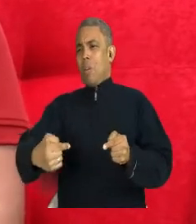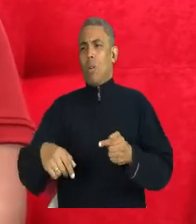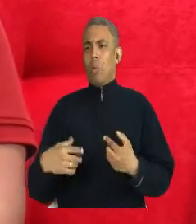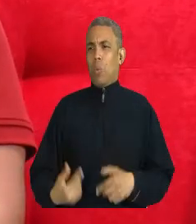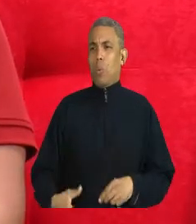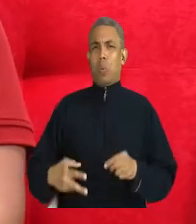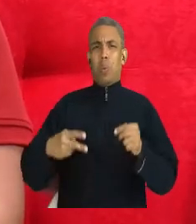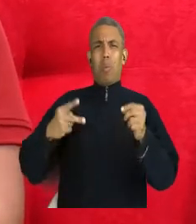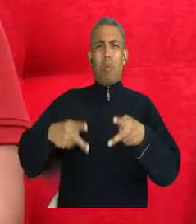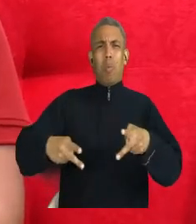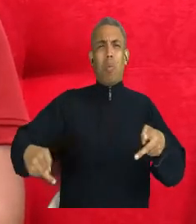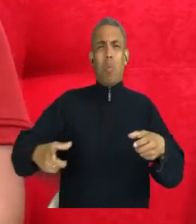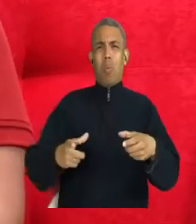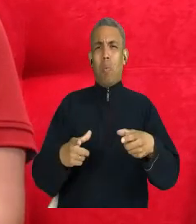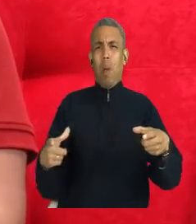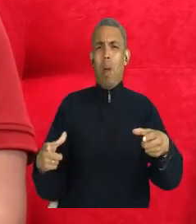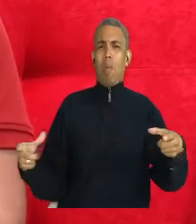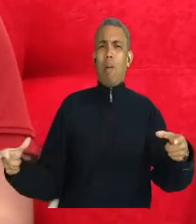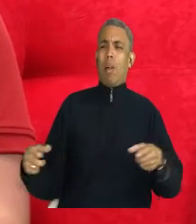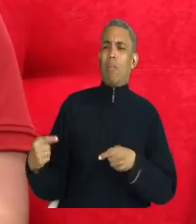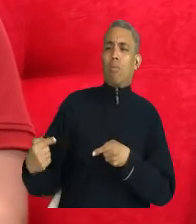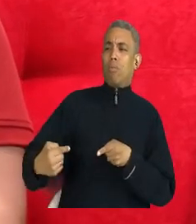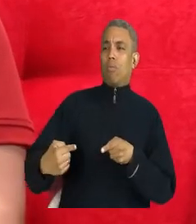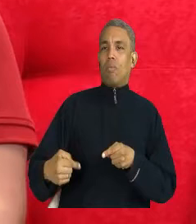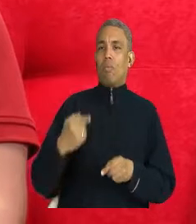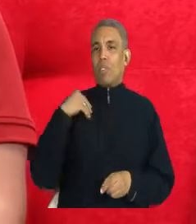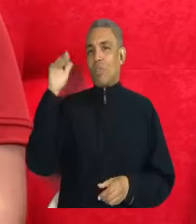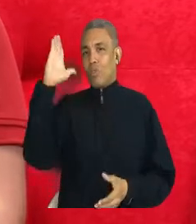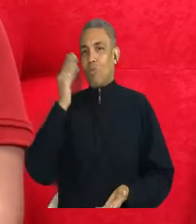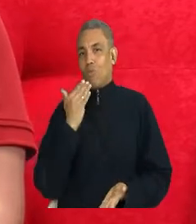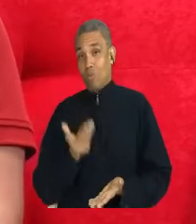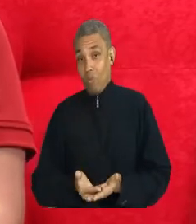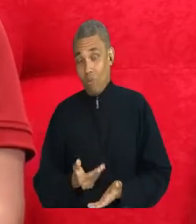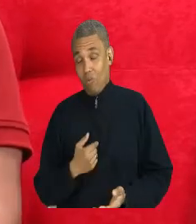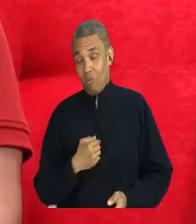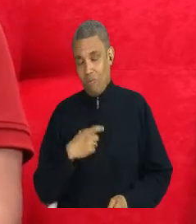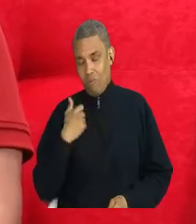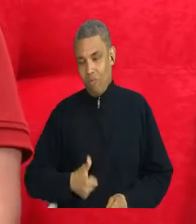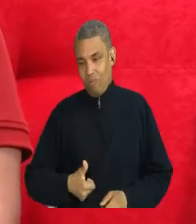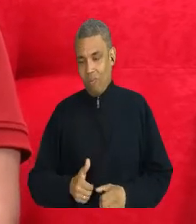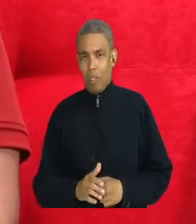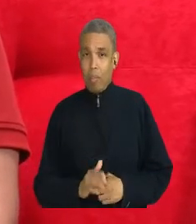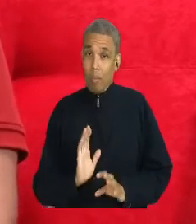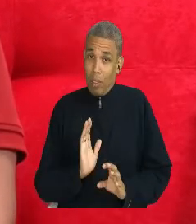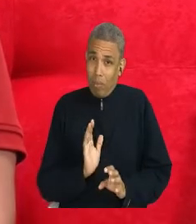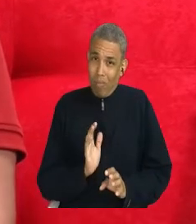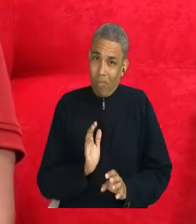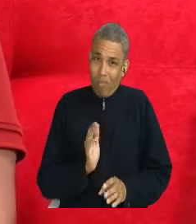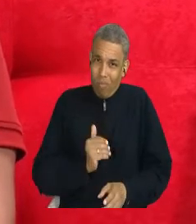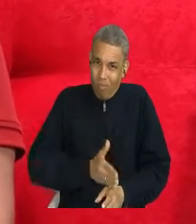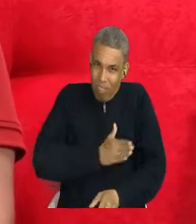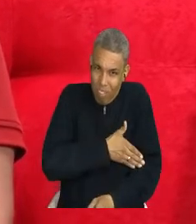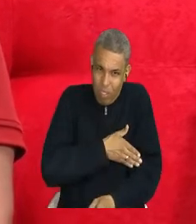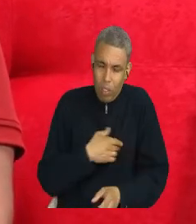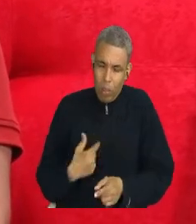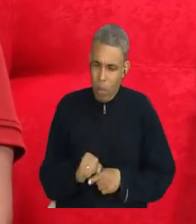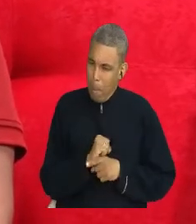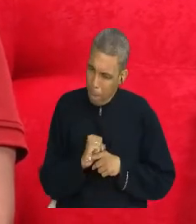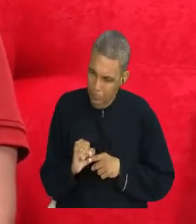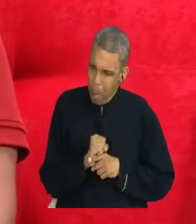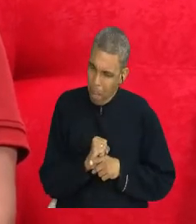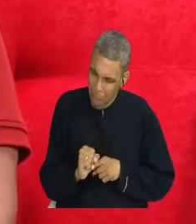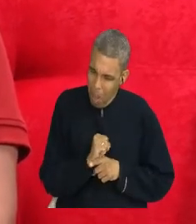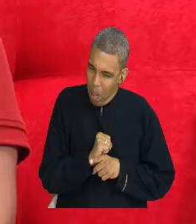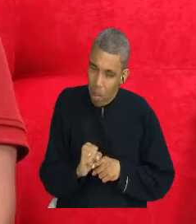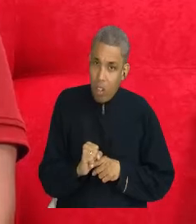le gustara, y pues gracias a Dios todo salió bien. Pues yo opino que cuando uno ensaya mucho y hace constantemente lo que le gusta, pues todo le